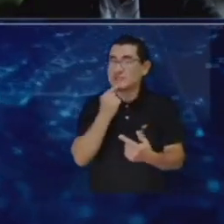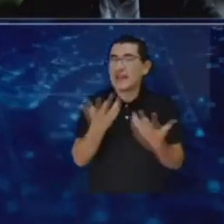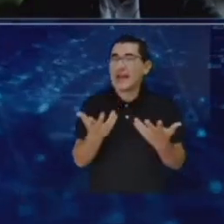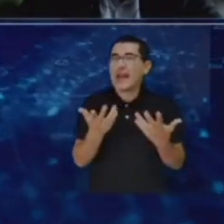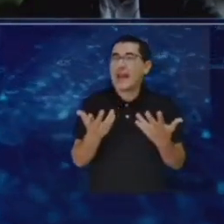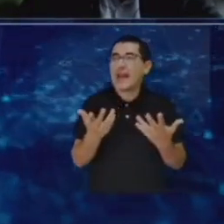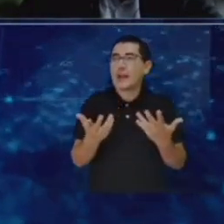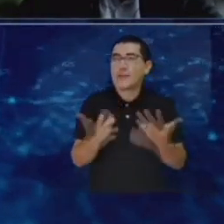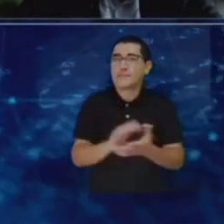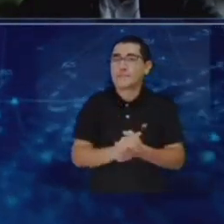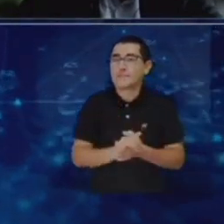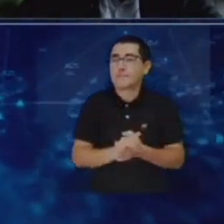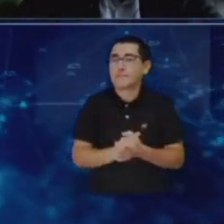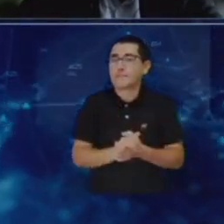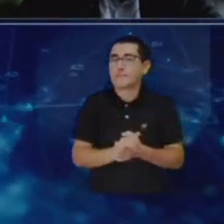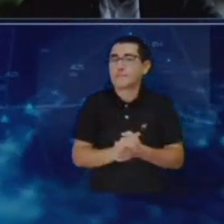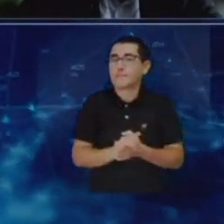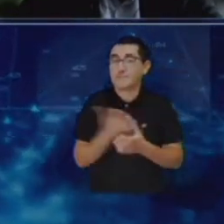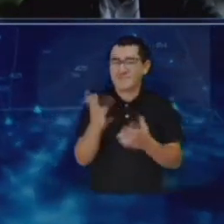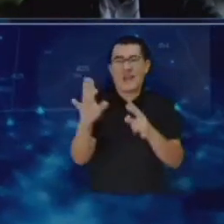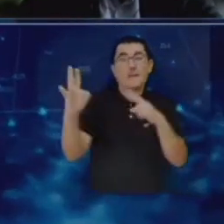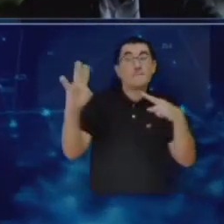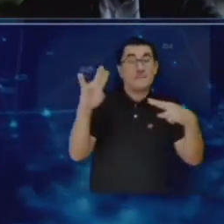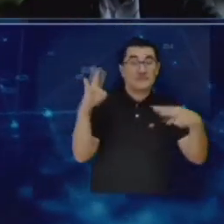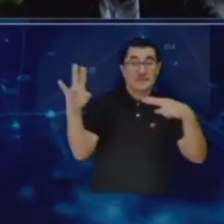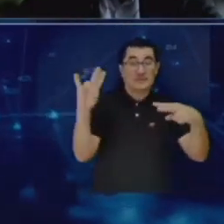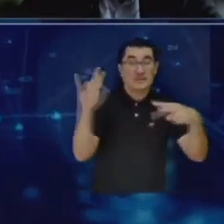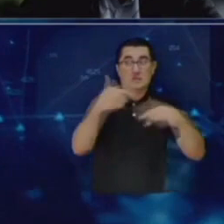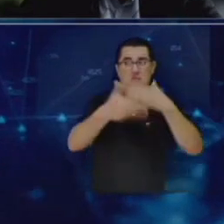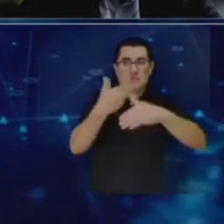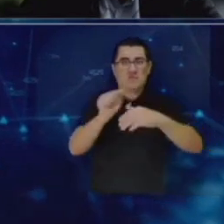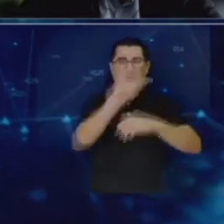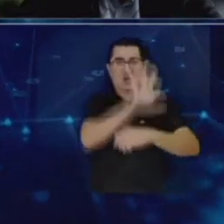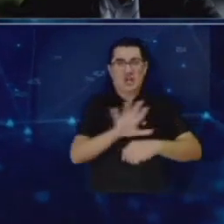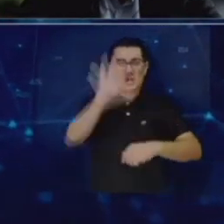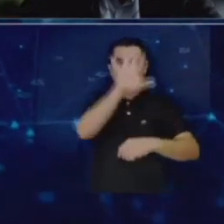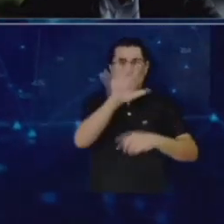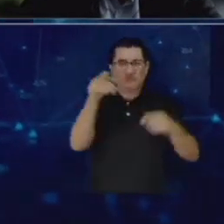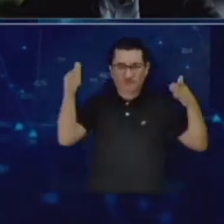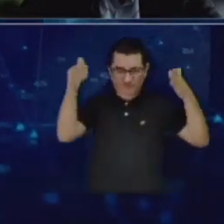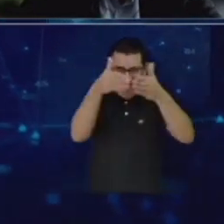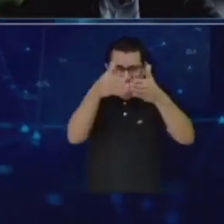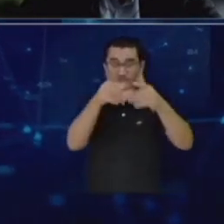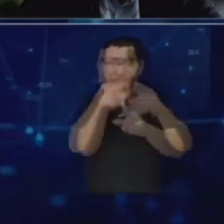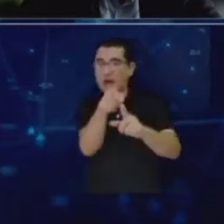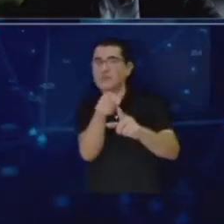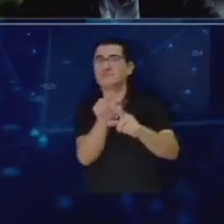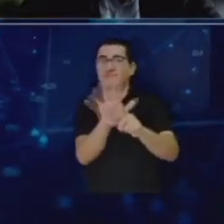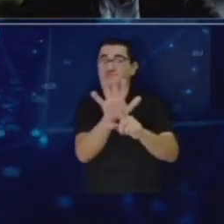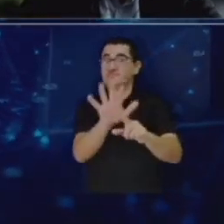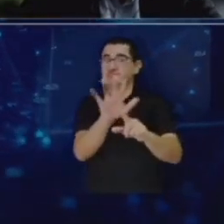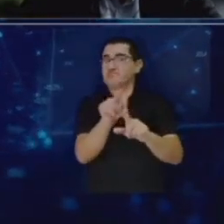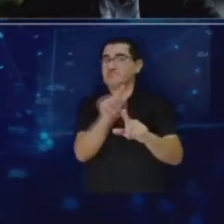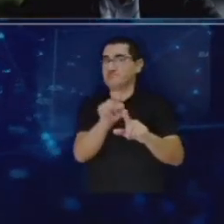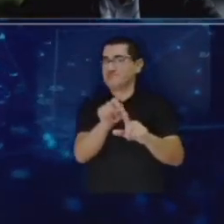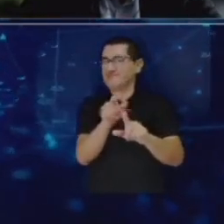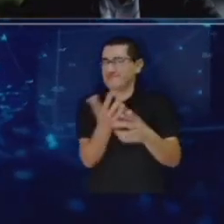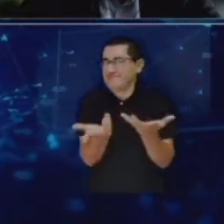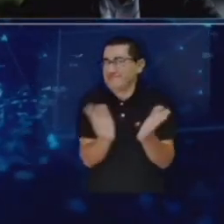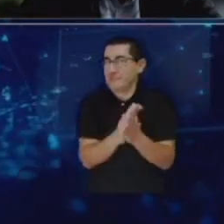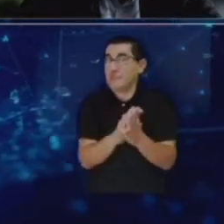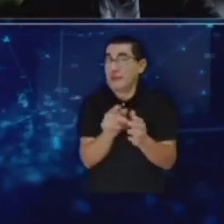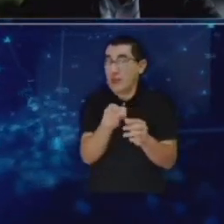una perspectiva hacia una región en particular, el cual también pues es relevante poder tener